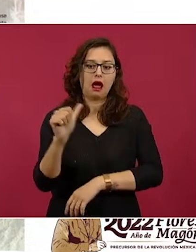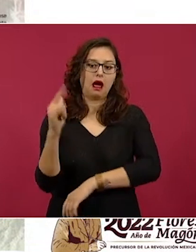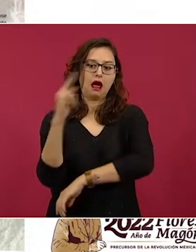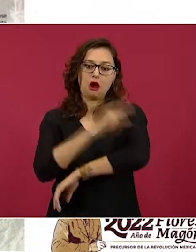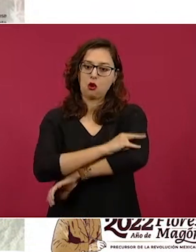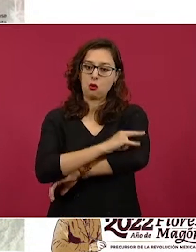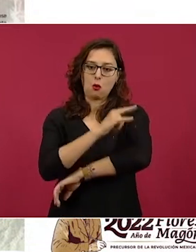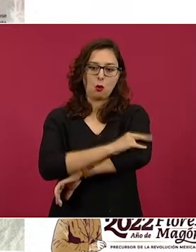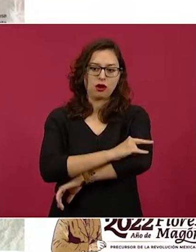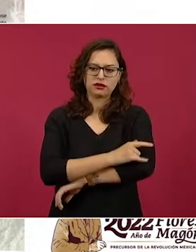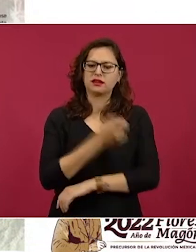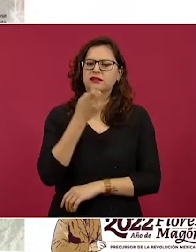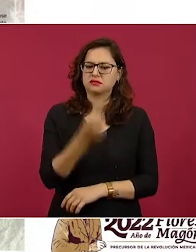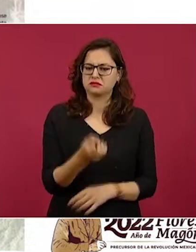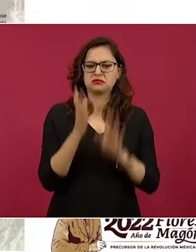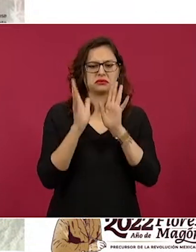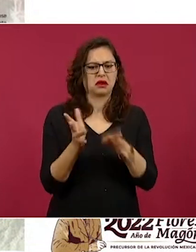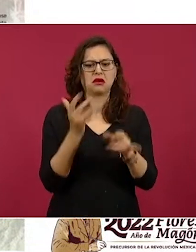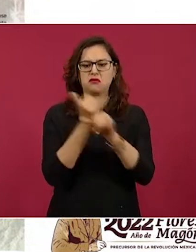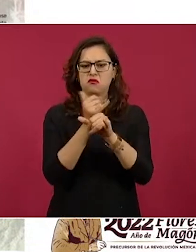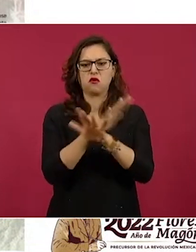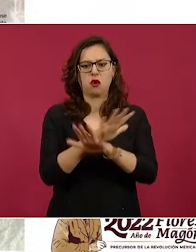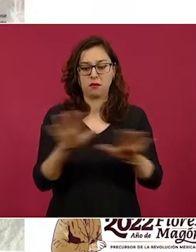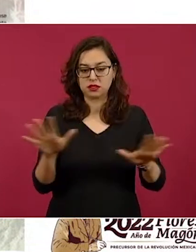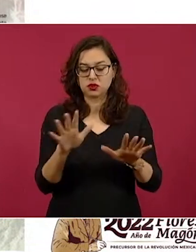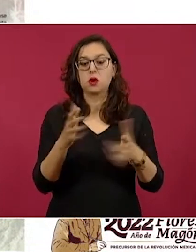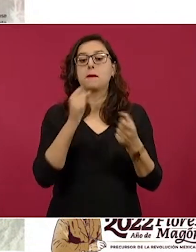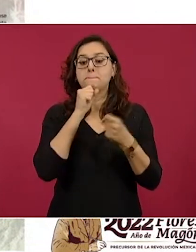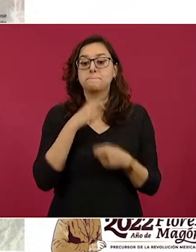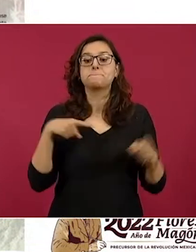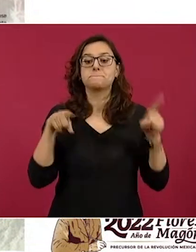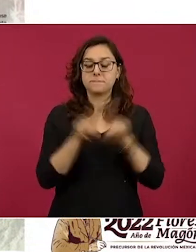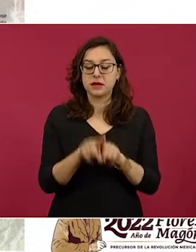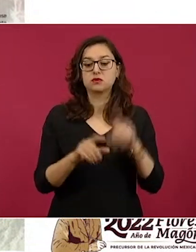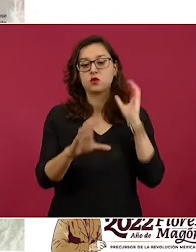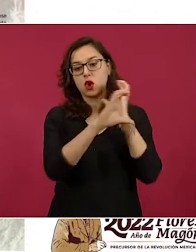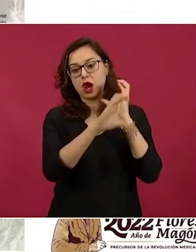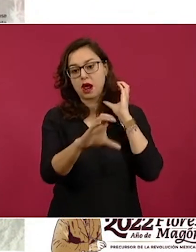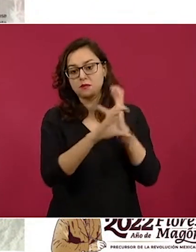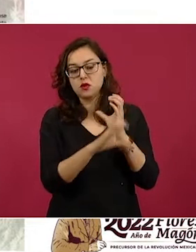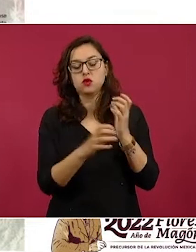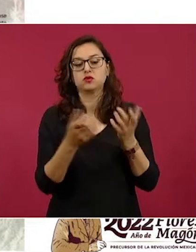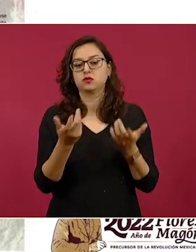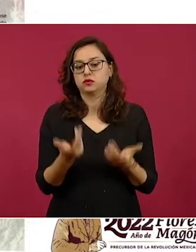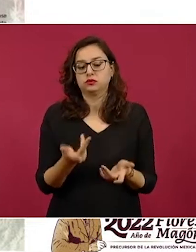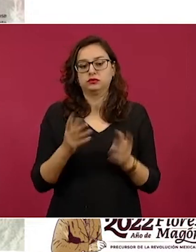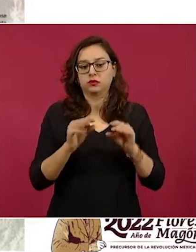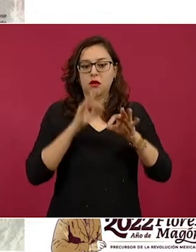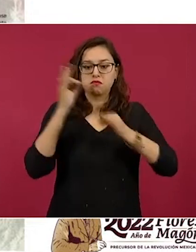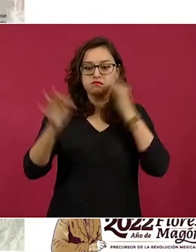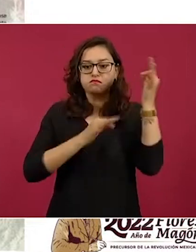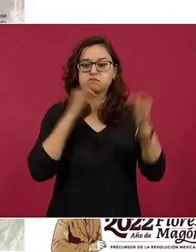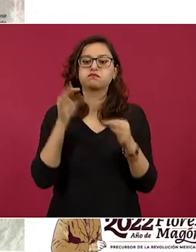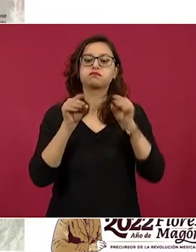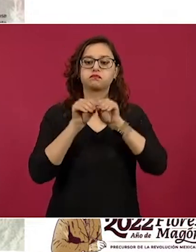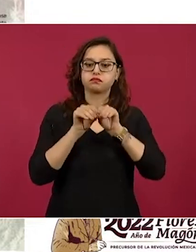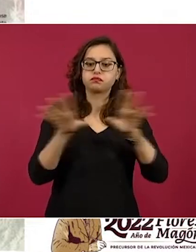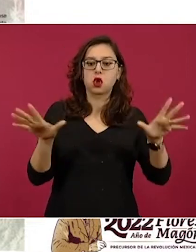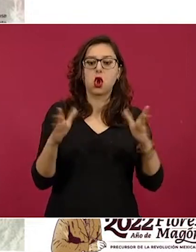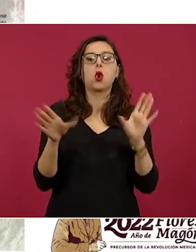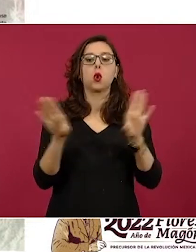información ya se transmitió a las aerolíneas y las propias empresas de autobuses y de vehículos dedicados están haciendo la difusión